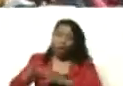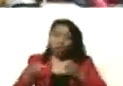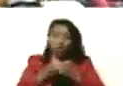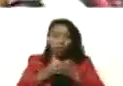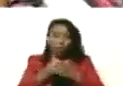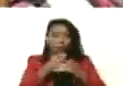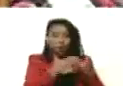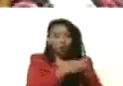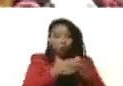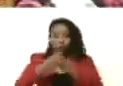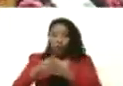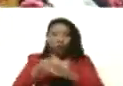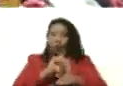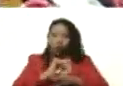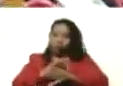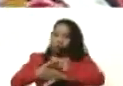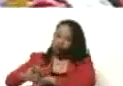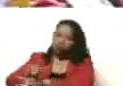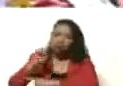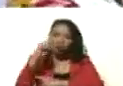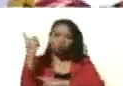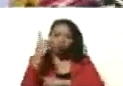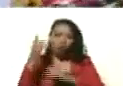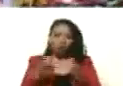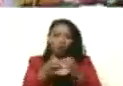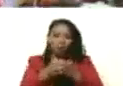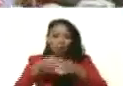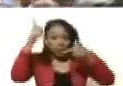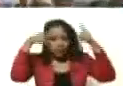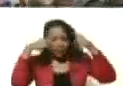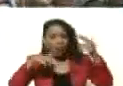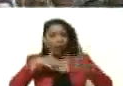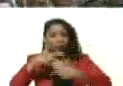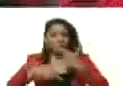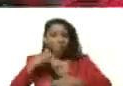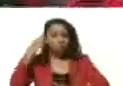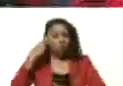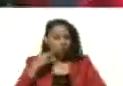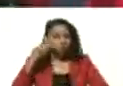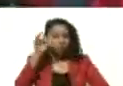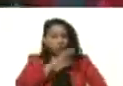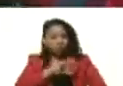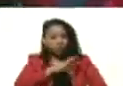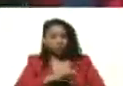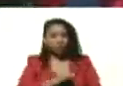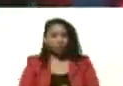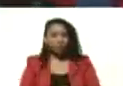grupo, el grupo de Chávez, el grupo de la Revolución Bolivariana, el grupo del socialismo.